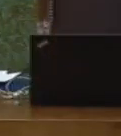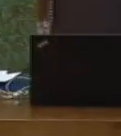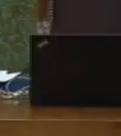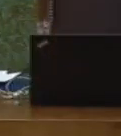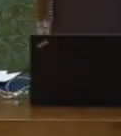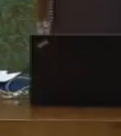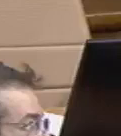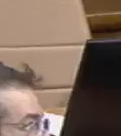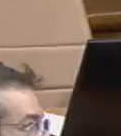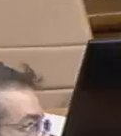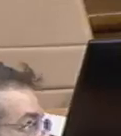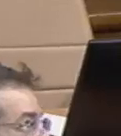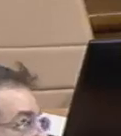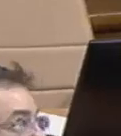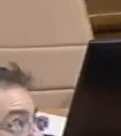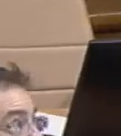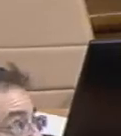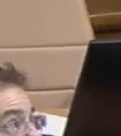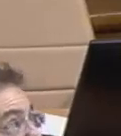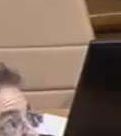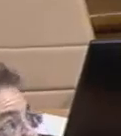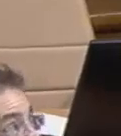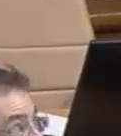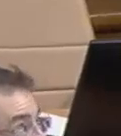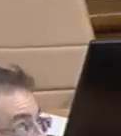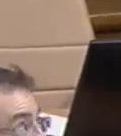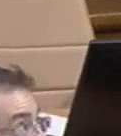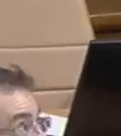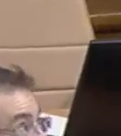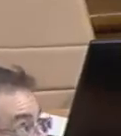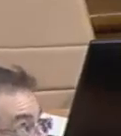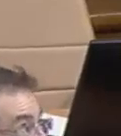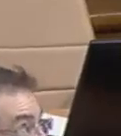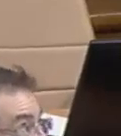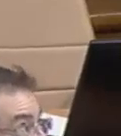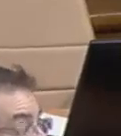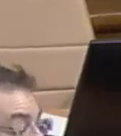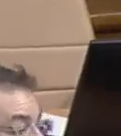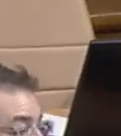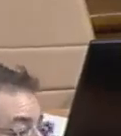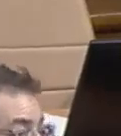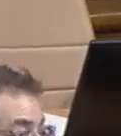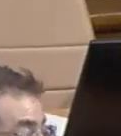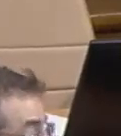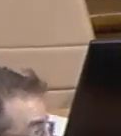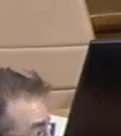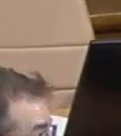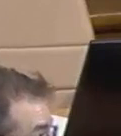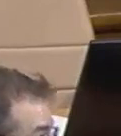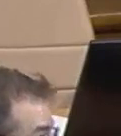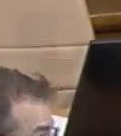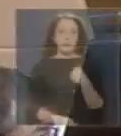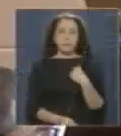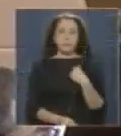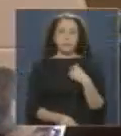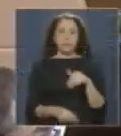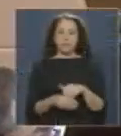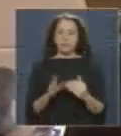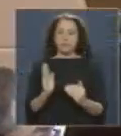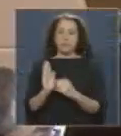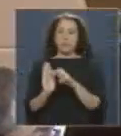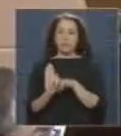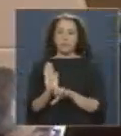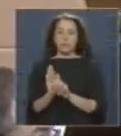Muchas gracias, presidenta. Por cierto, voy a votar a favor de este proyecto de ley